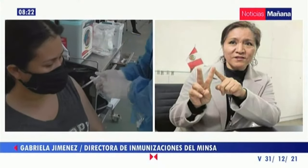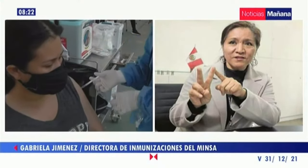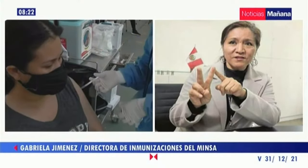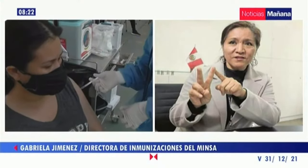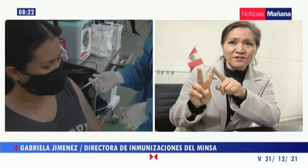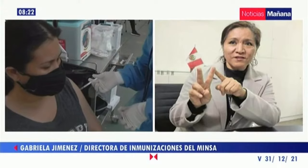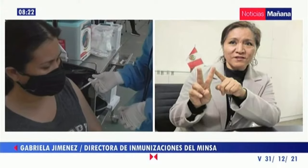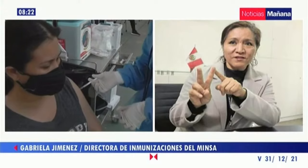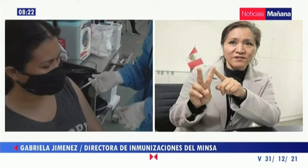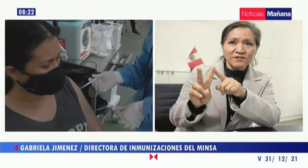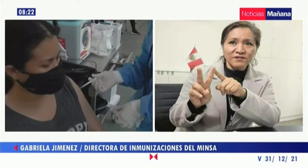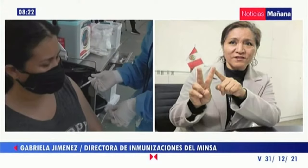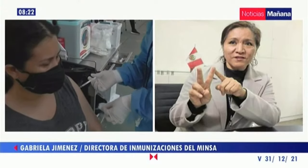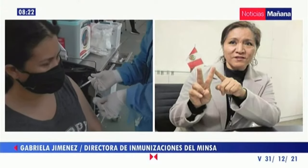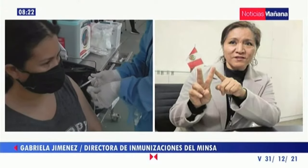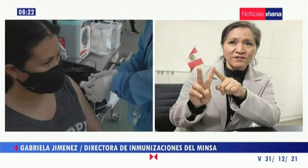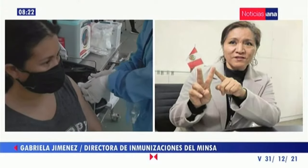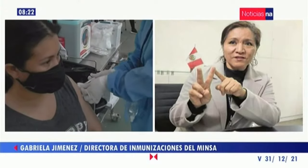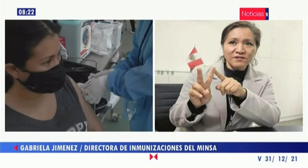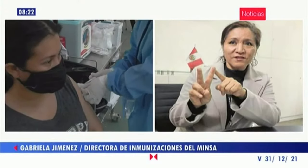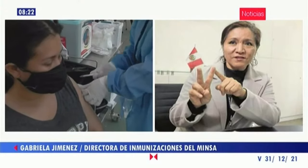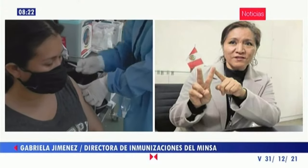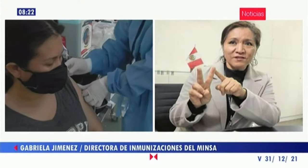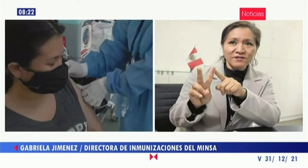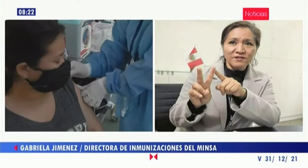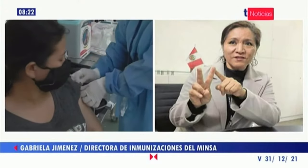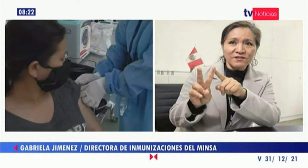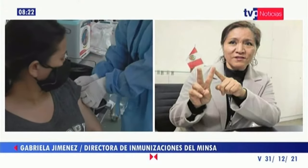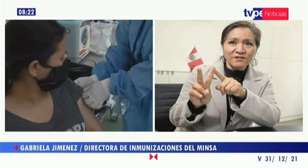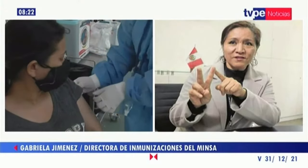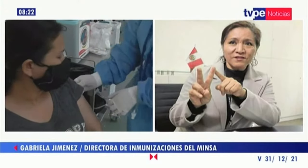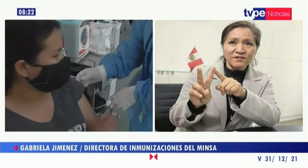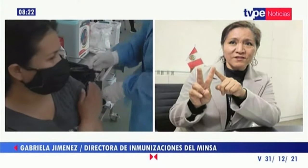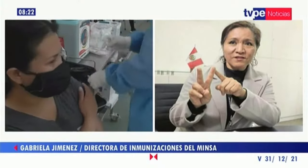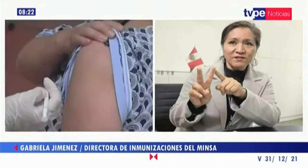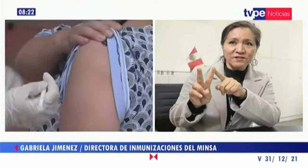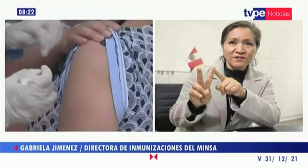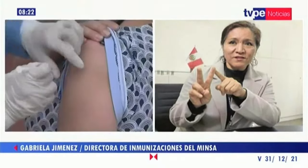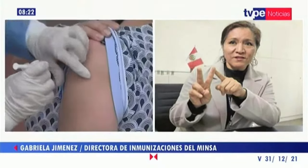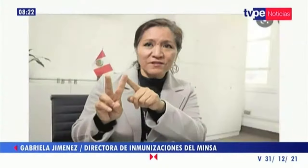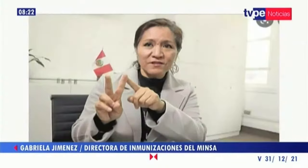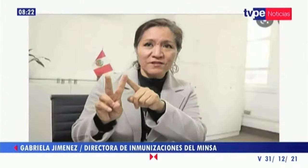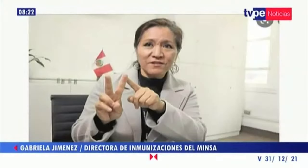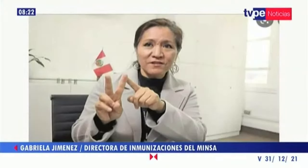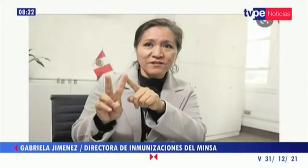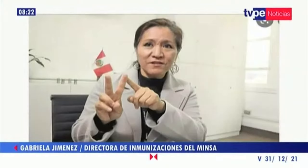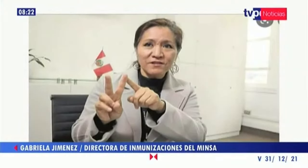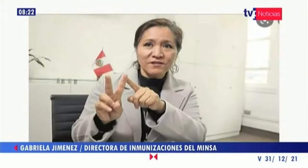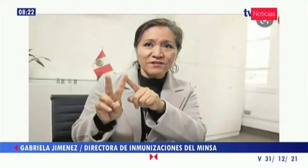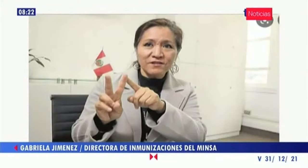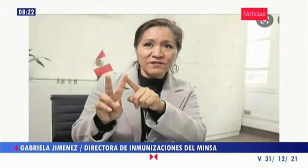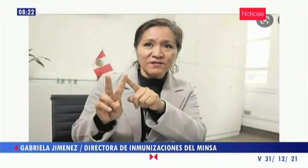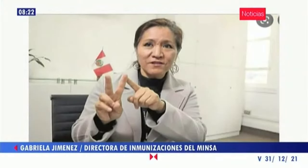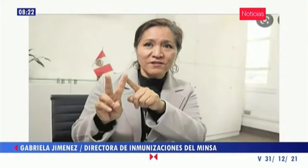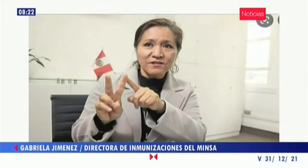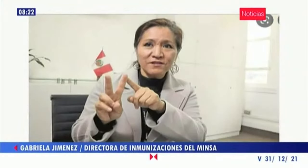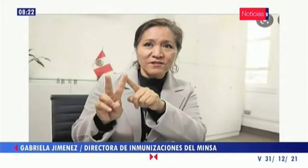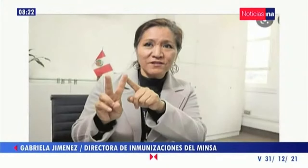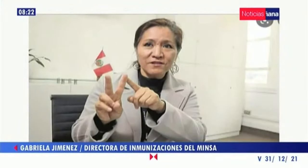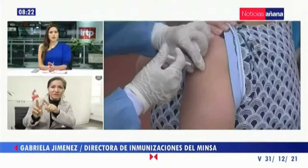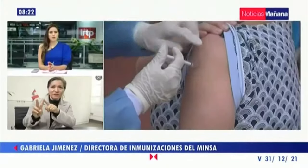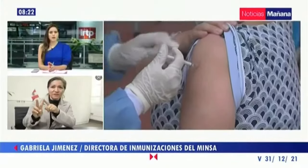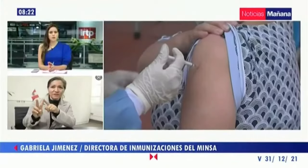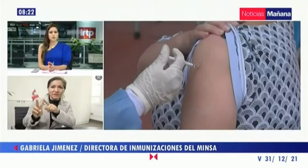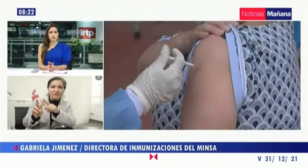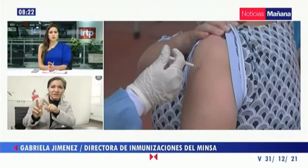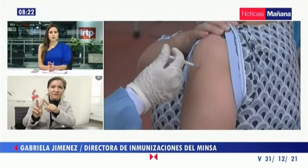cifras alentadoras de cierre de año. Esperemos que sí. Además, todavía se ha establecido hasta el día de hoy, hasta las 2 de la tarde, ¿no? Si